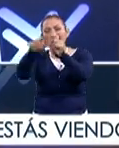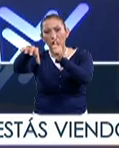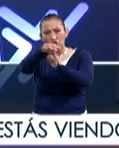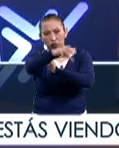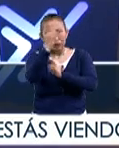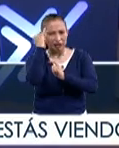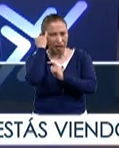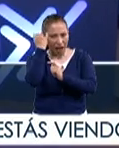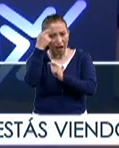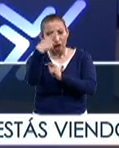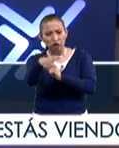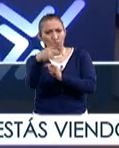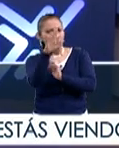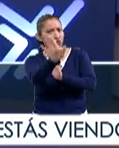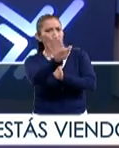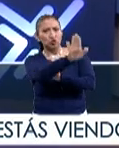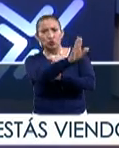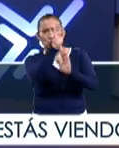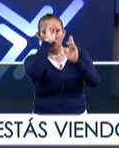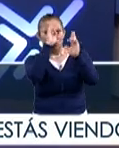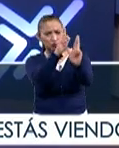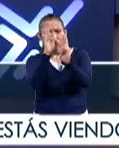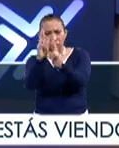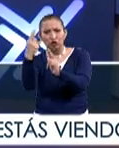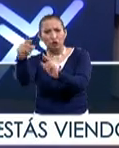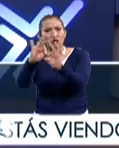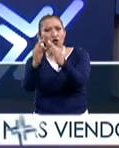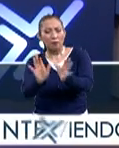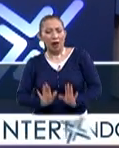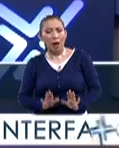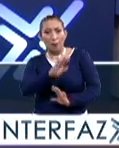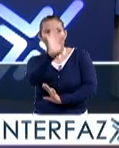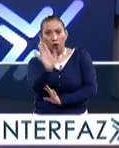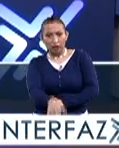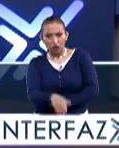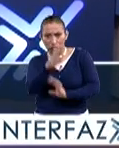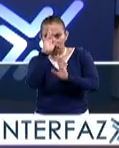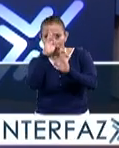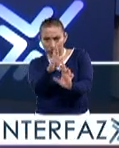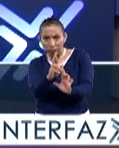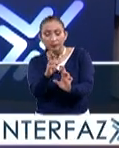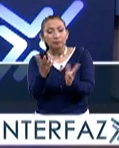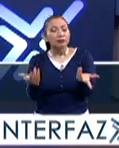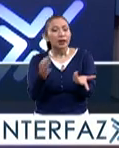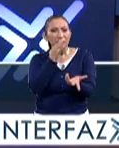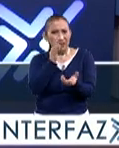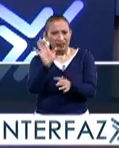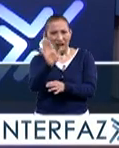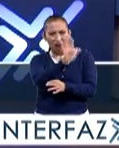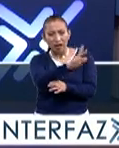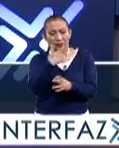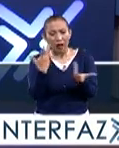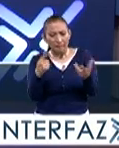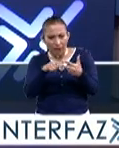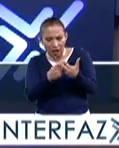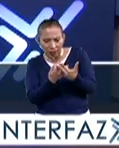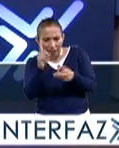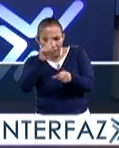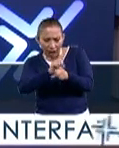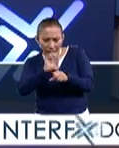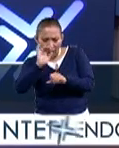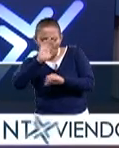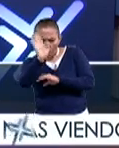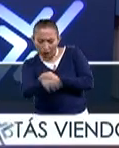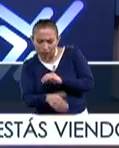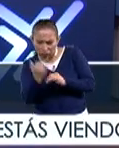de México, que tenía su propio ritual de muertos, entonces aparece esta construcción del Día de